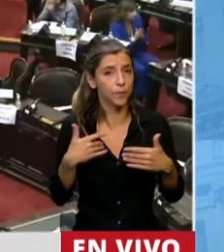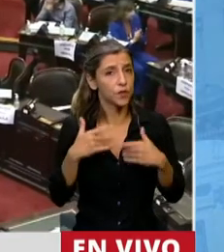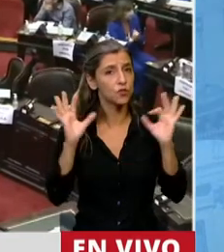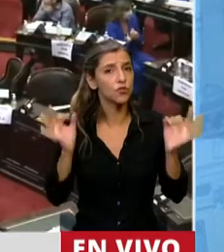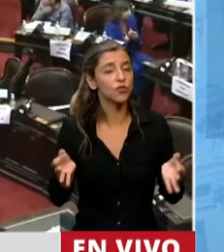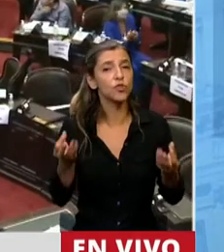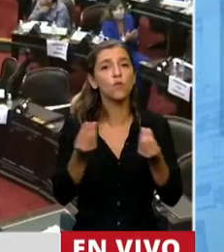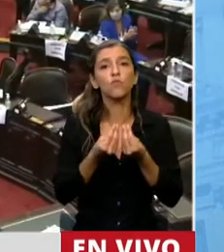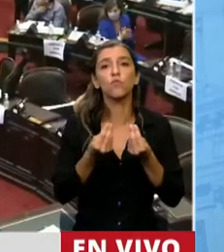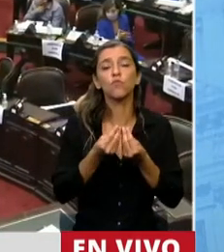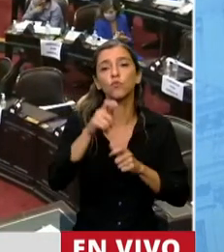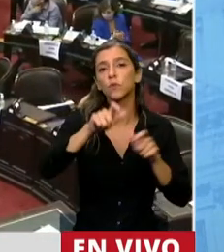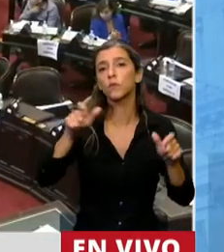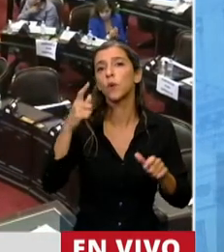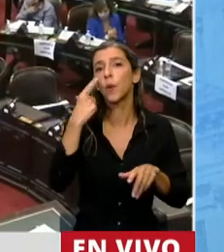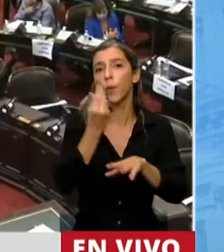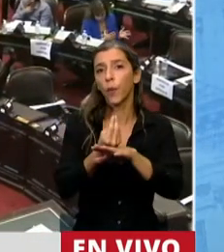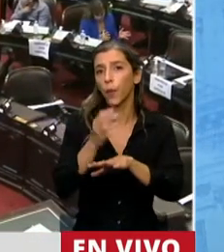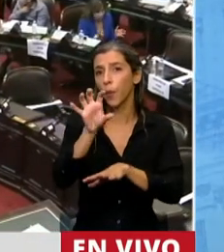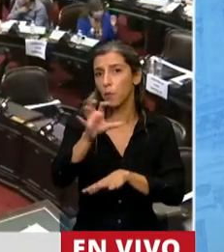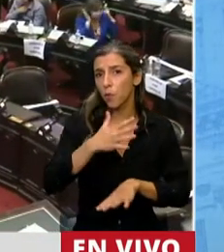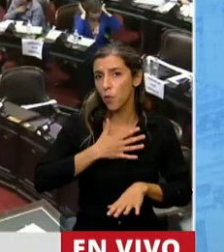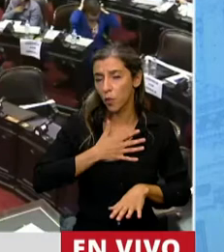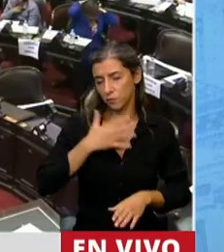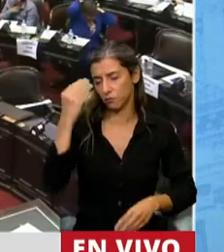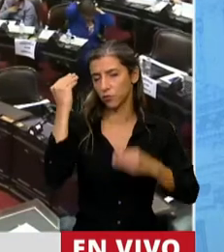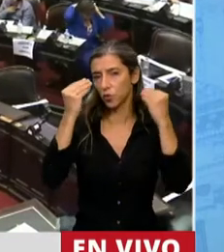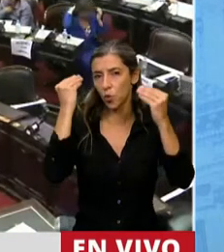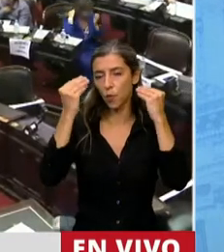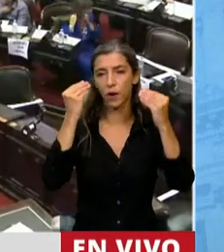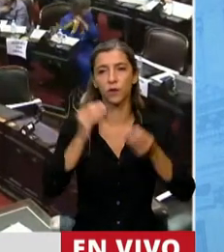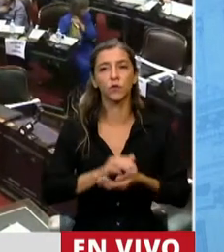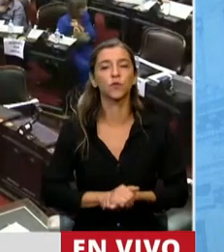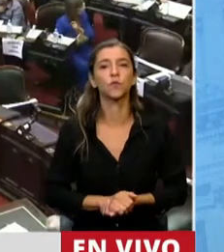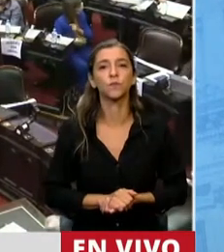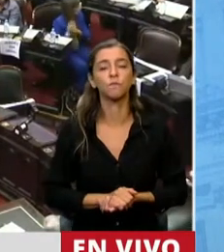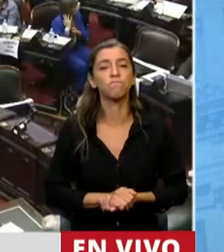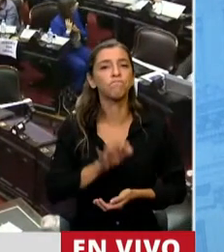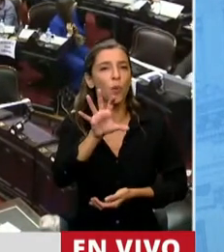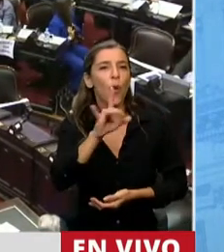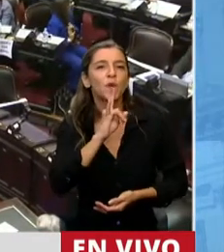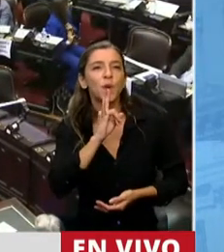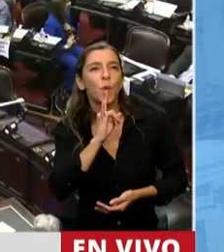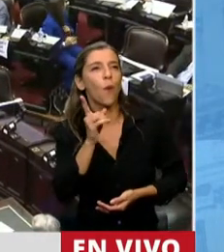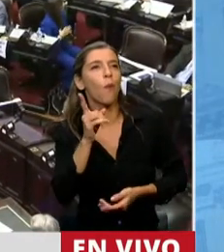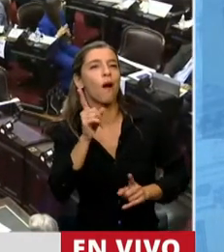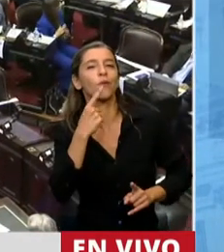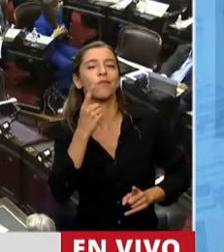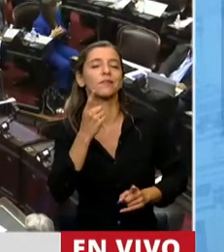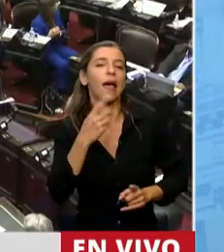muchos ciudadanos de mi provincia. Lo que está ocurriendo en la provincia no es casualidad, no es un